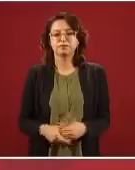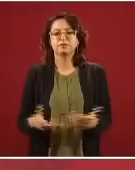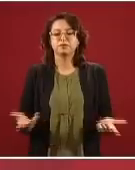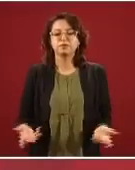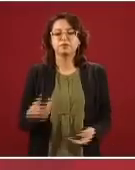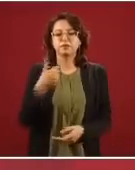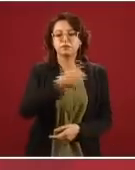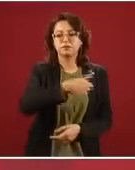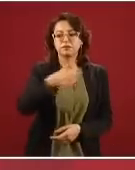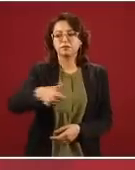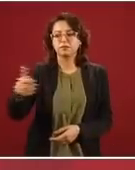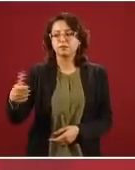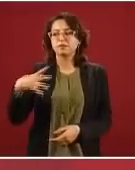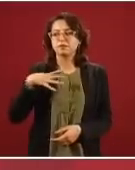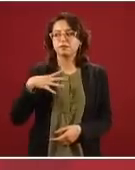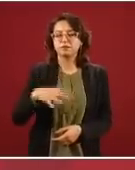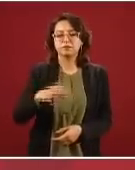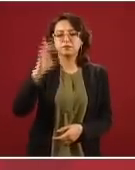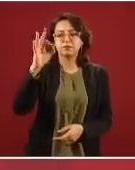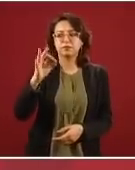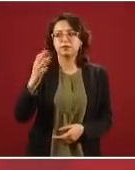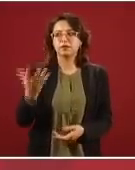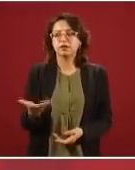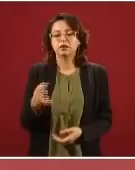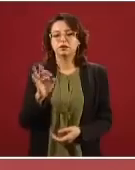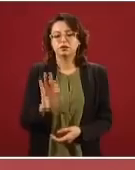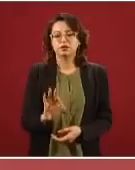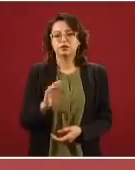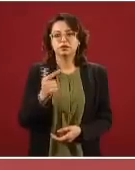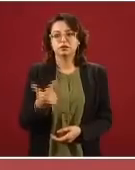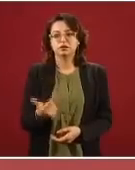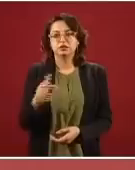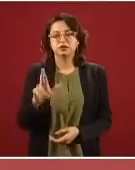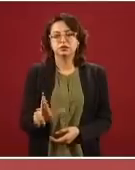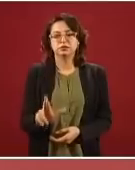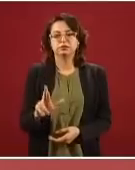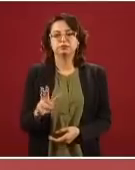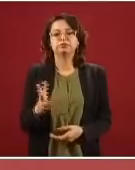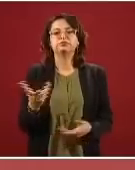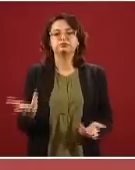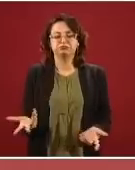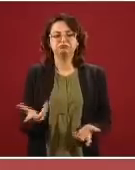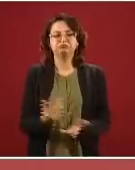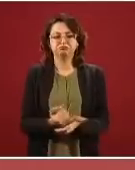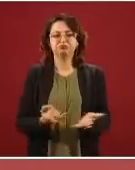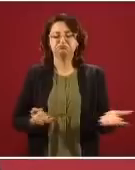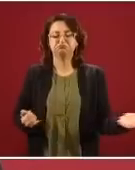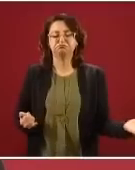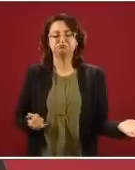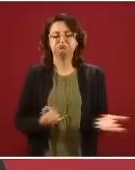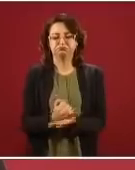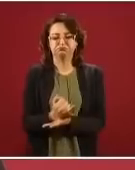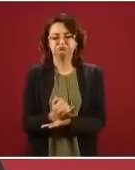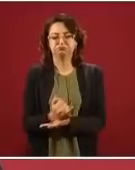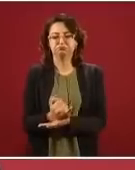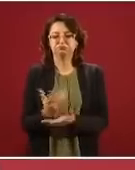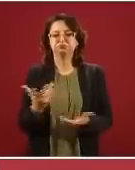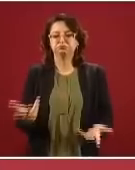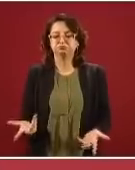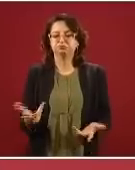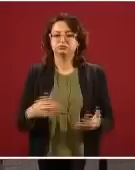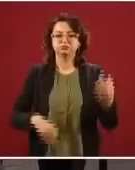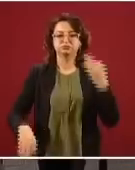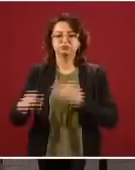voluntaria, la Fiscalía ha tomado esta decisión y lo celebramos